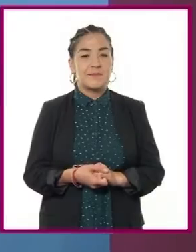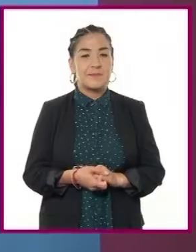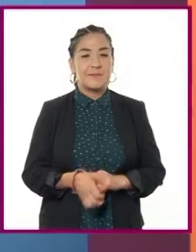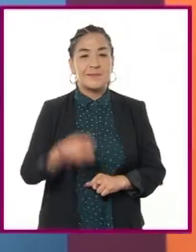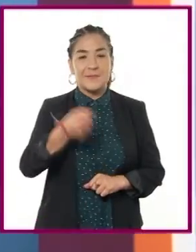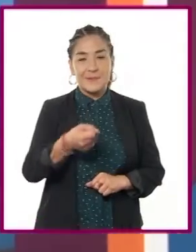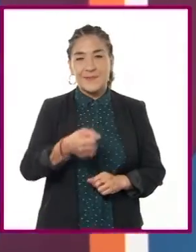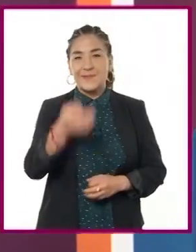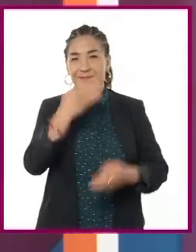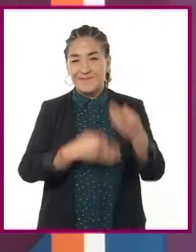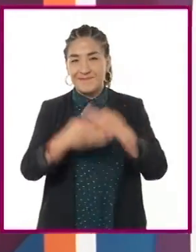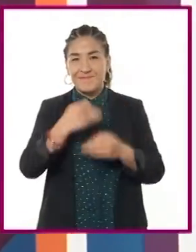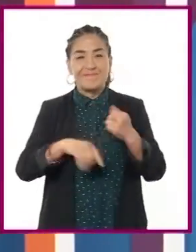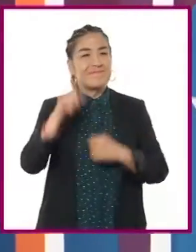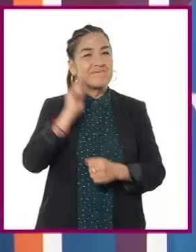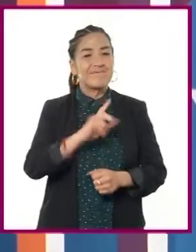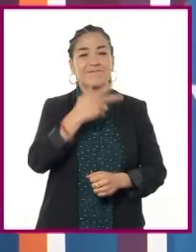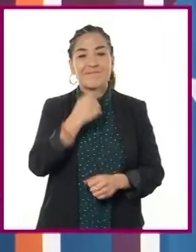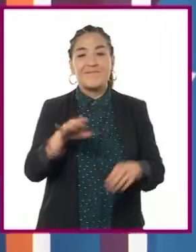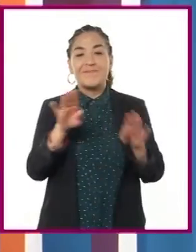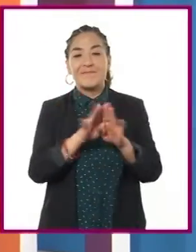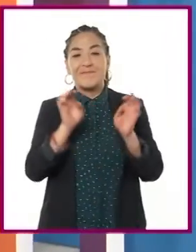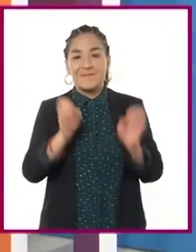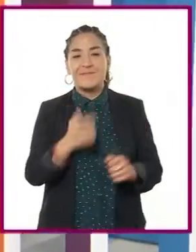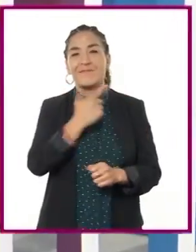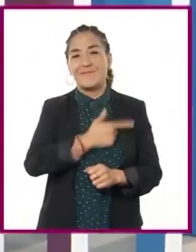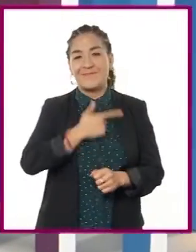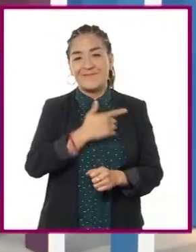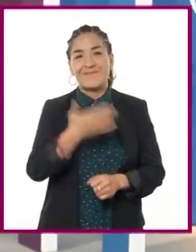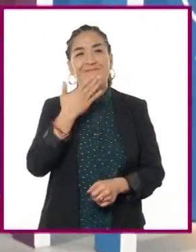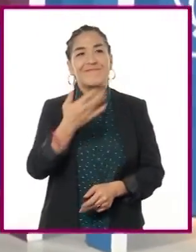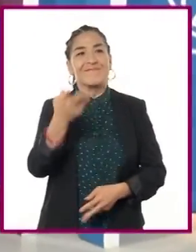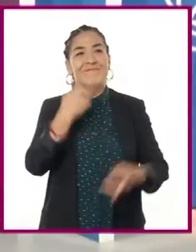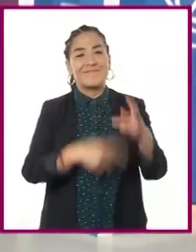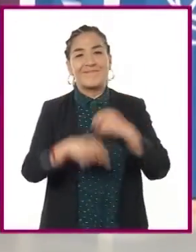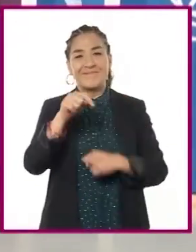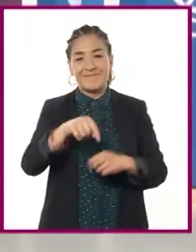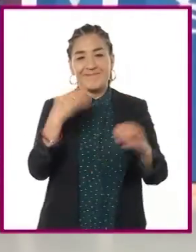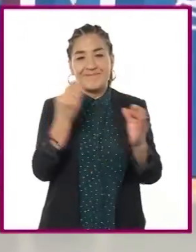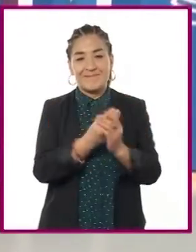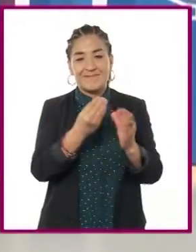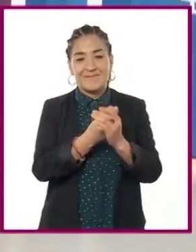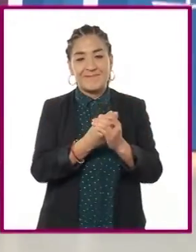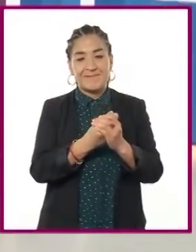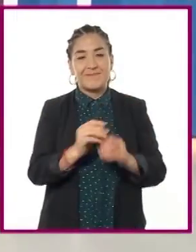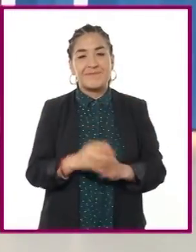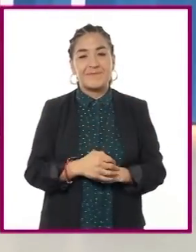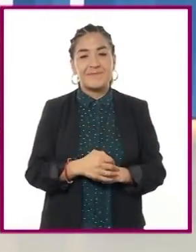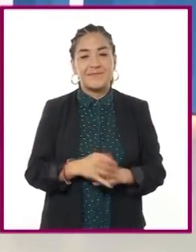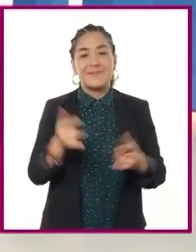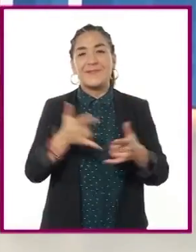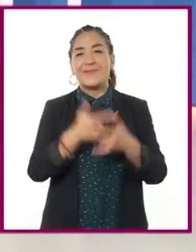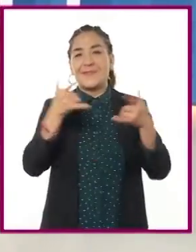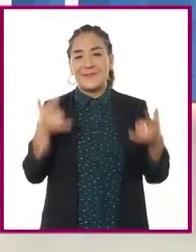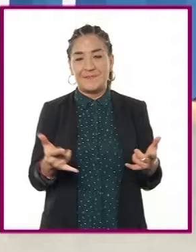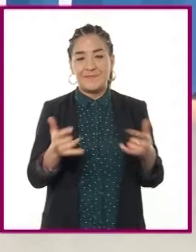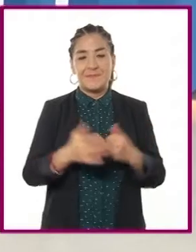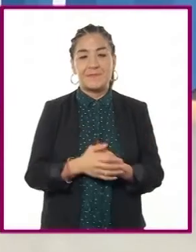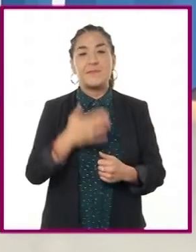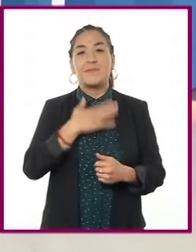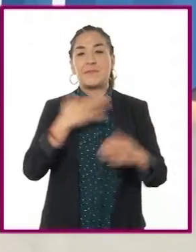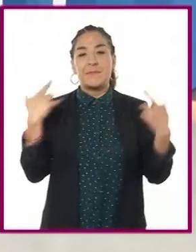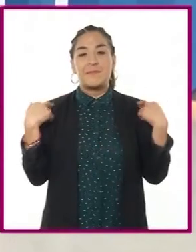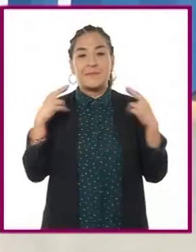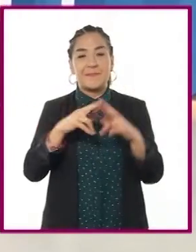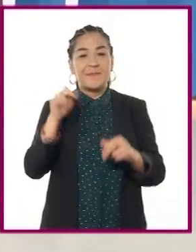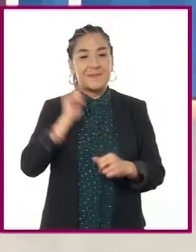Saludos a todas y todos. ¿Cómo están? Qué gusto darles la bienvenida a una sesión más de la asignatura Historia. Soy la